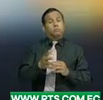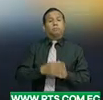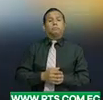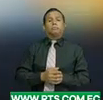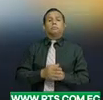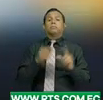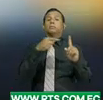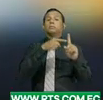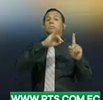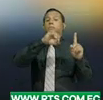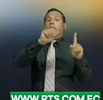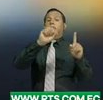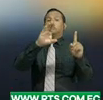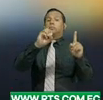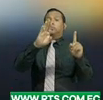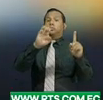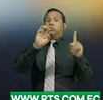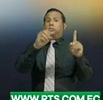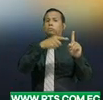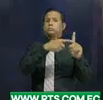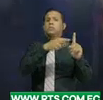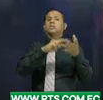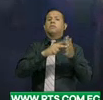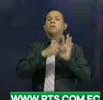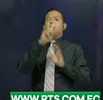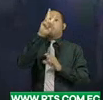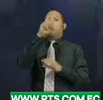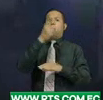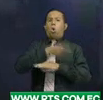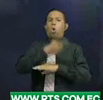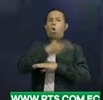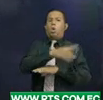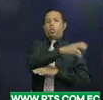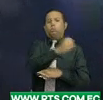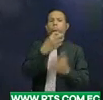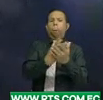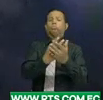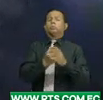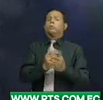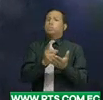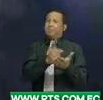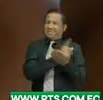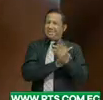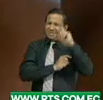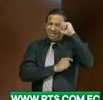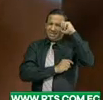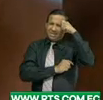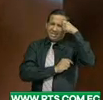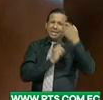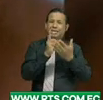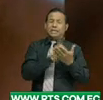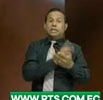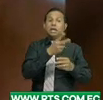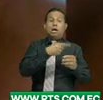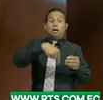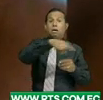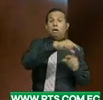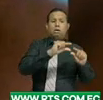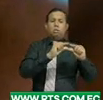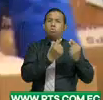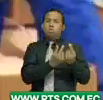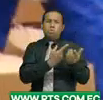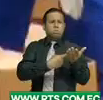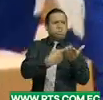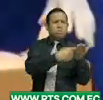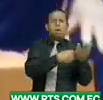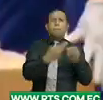Jacobo Bucaram Puley tiene con esta medida dos órdenes de prisión preventiva. La semana pasada se lo vinculó al caso de asociación ilícita por la venta